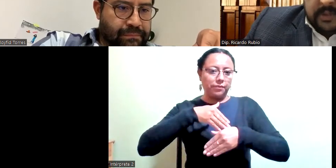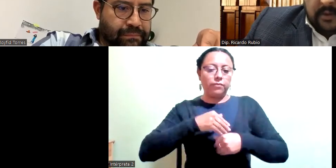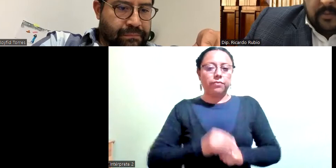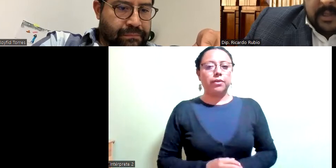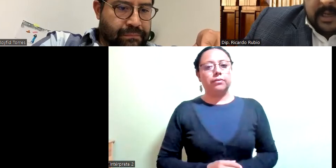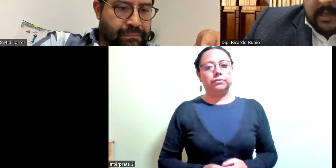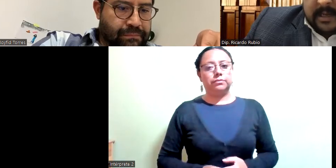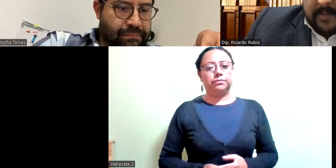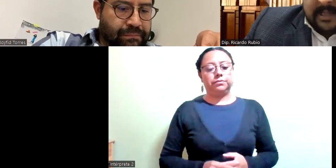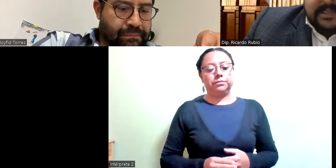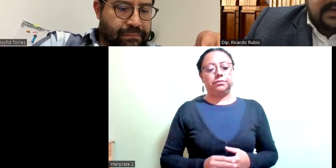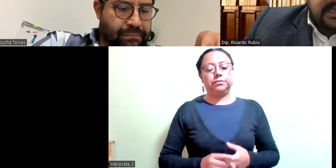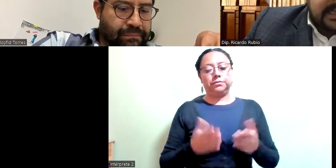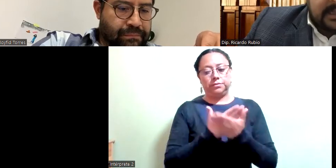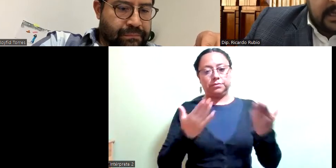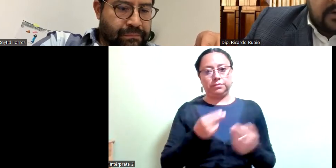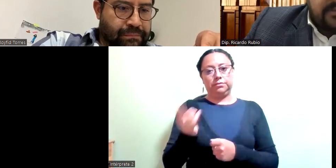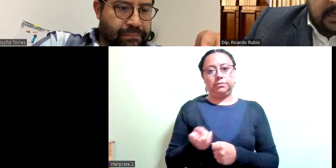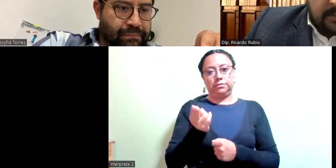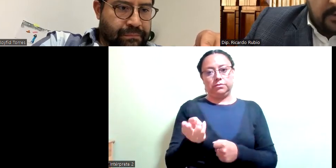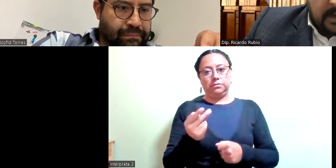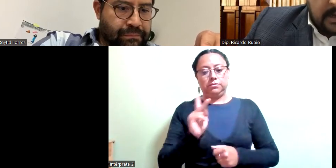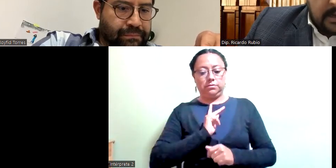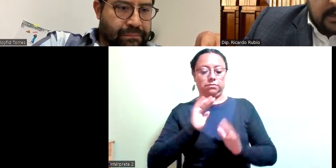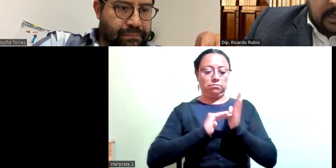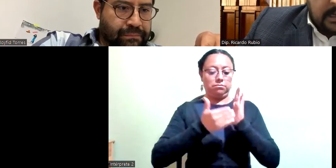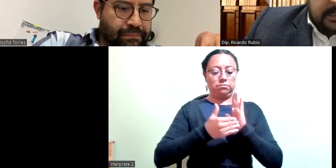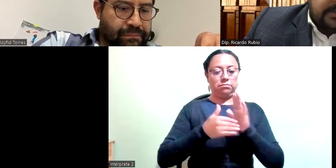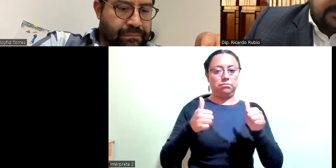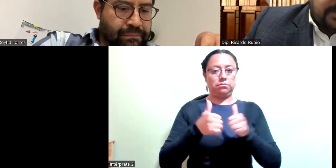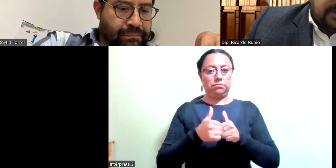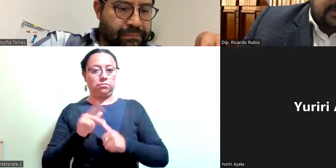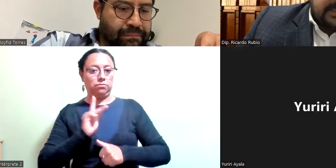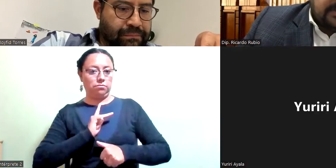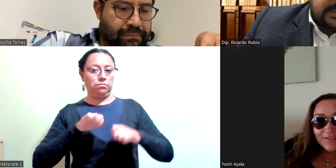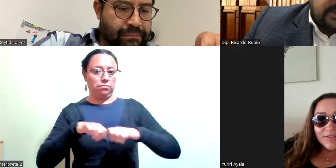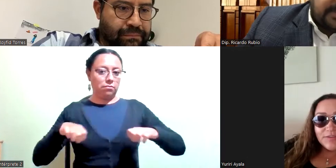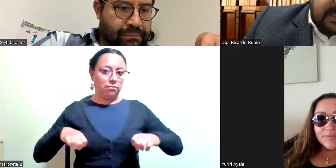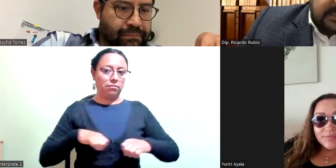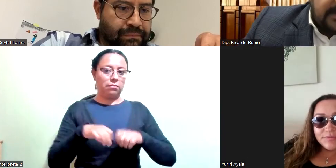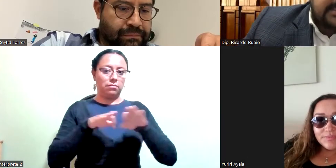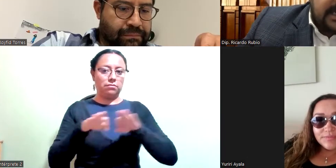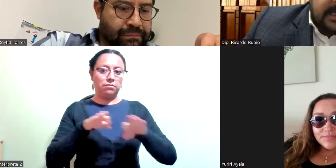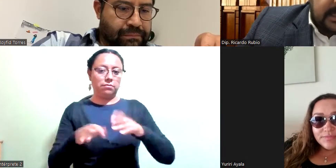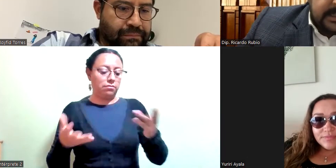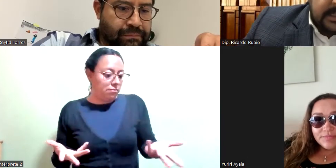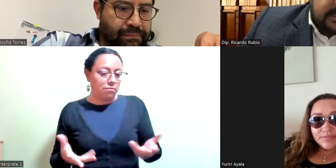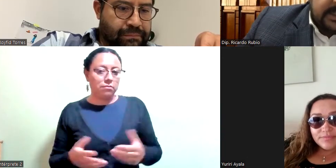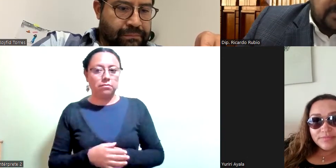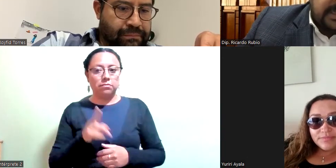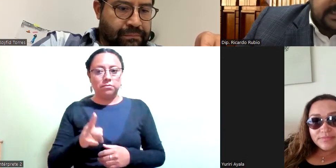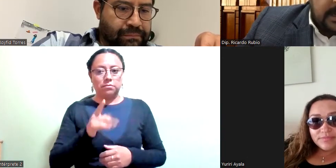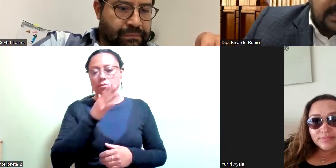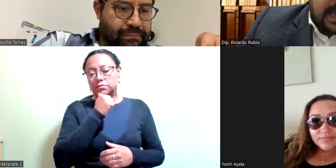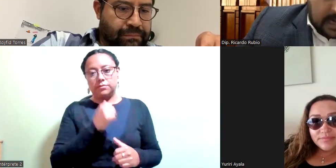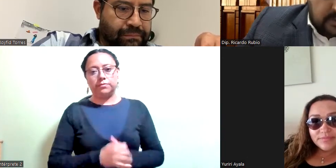no, usted no puede meterse en mi estrategia con mi equipo. Y ni usted se pregunta dónde estaban los asesores, pues ahí estaban, ahí está la lista de asistencia, si es